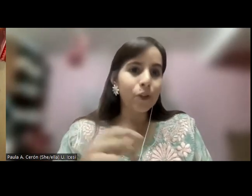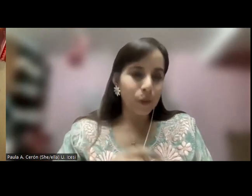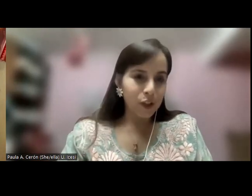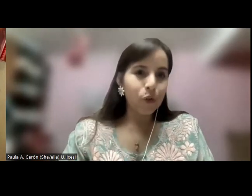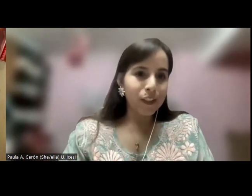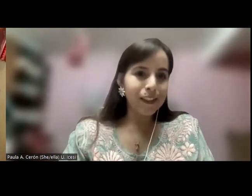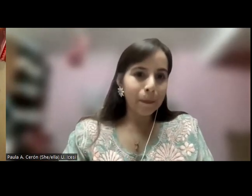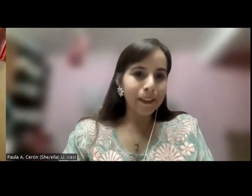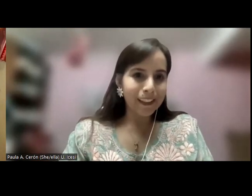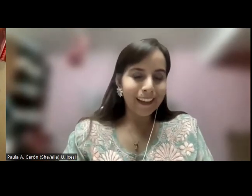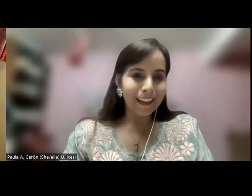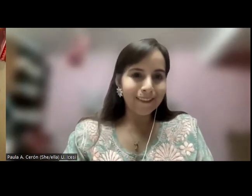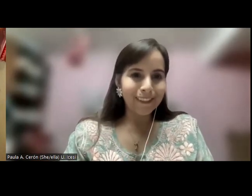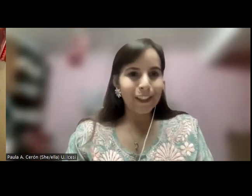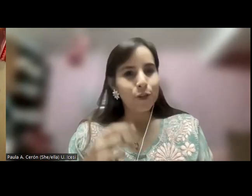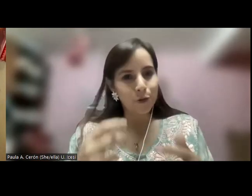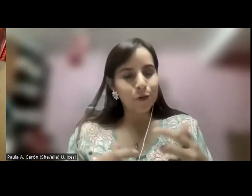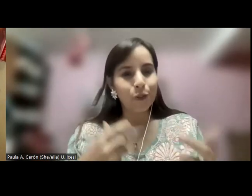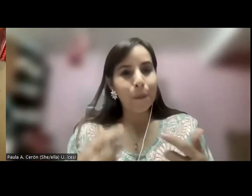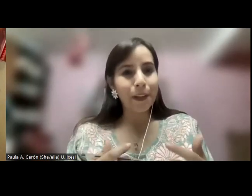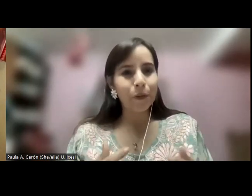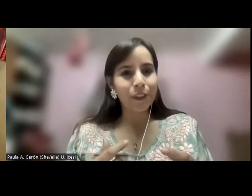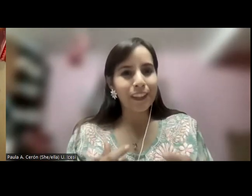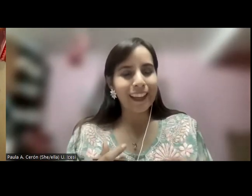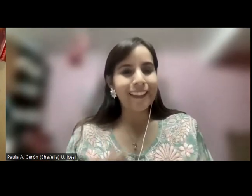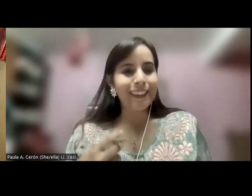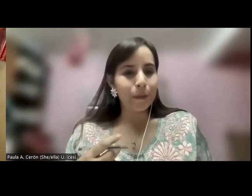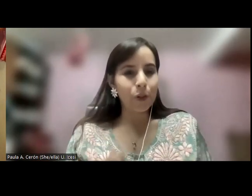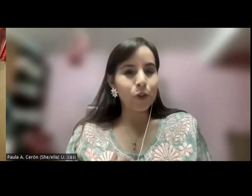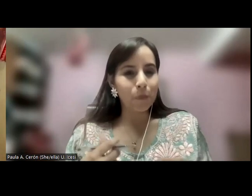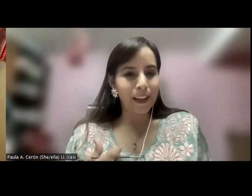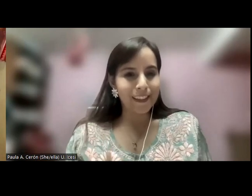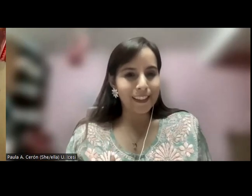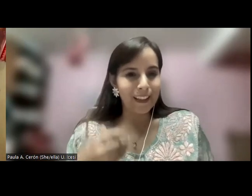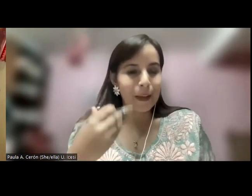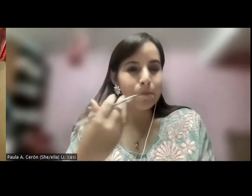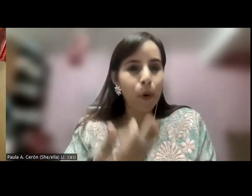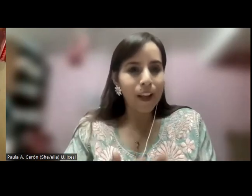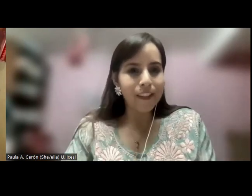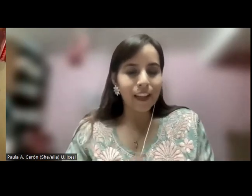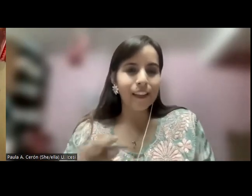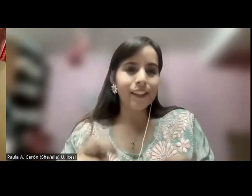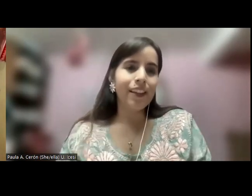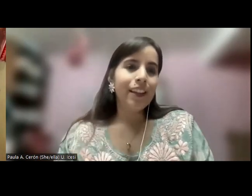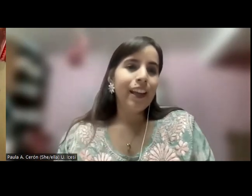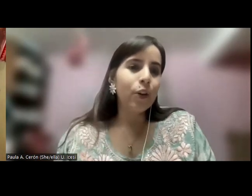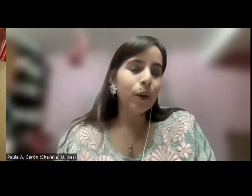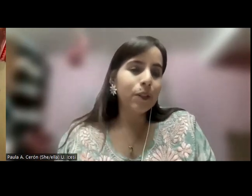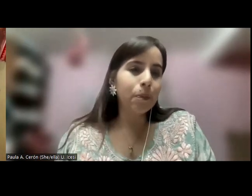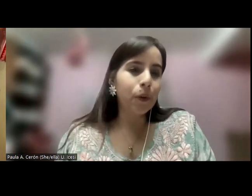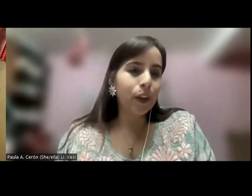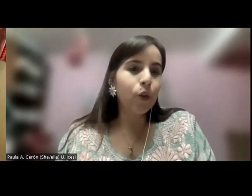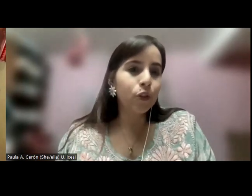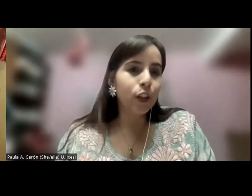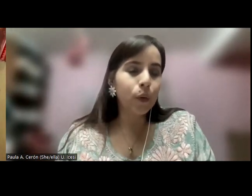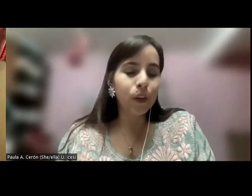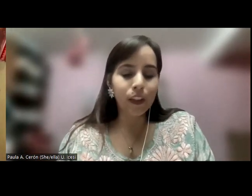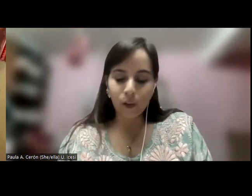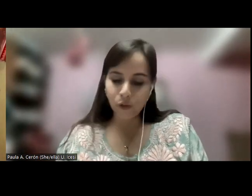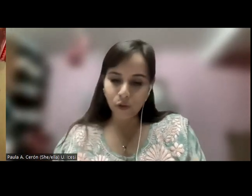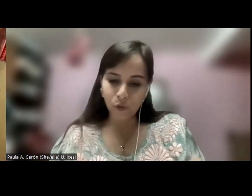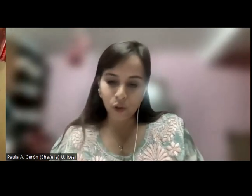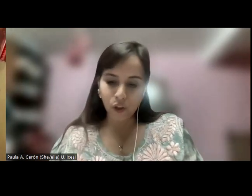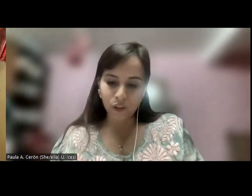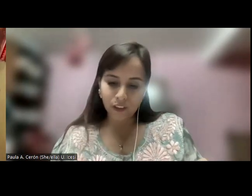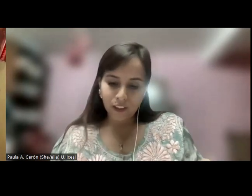para personas con discapacidad eso es una pregunta en términos más de de puestas en lo que se puede contribuir